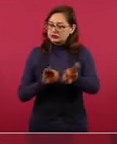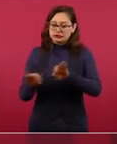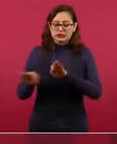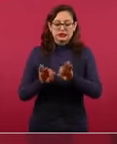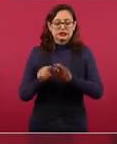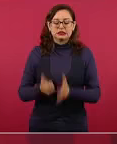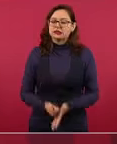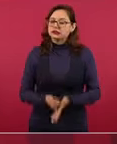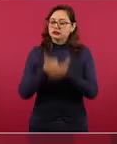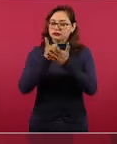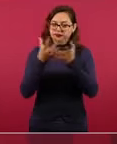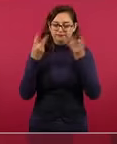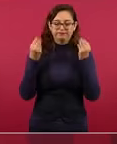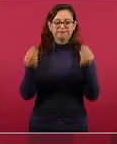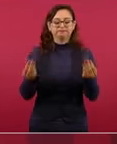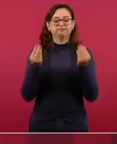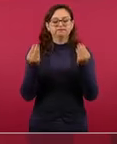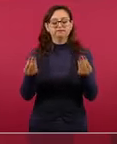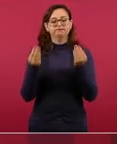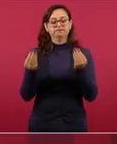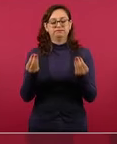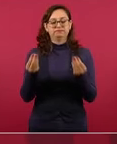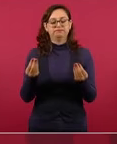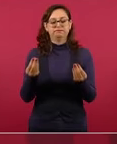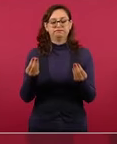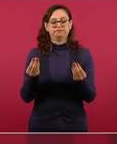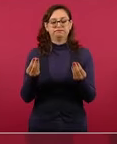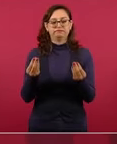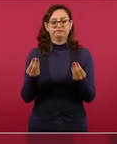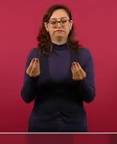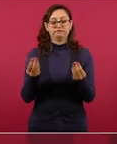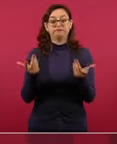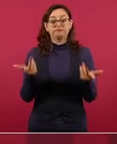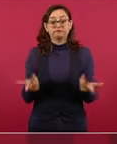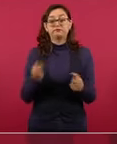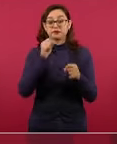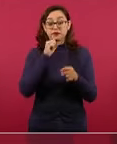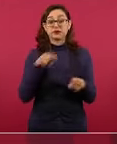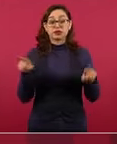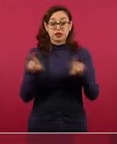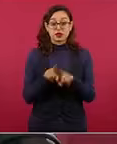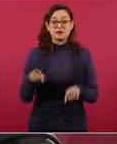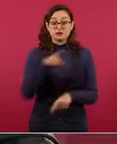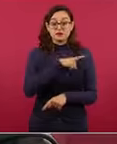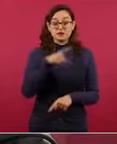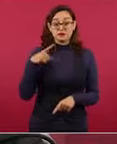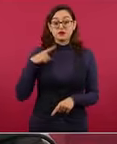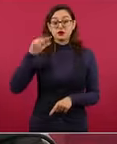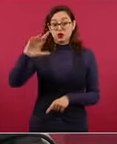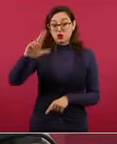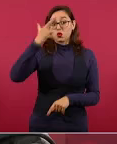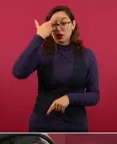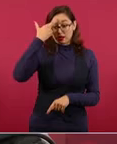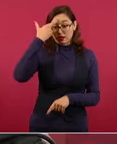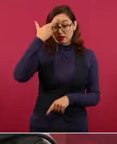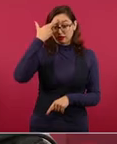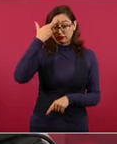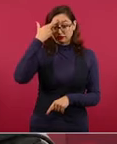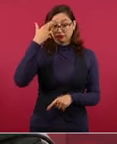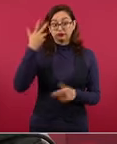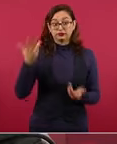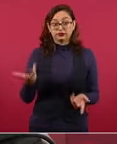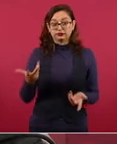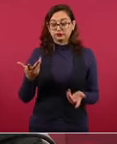incluso algo que se tiene que tomar en cuenta es un ejército